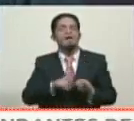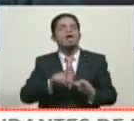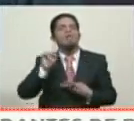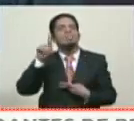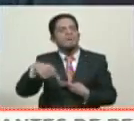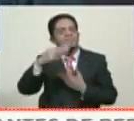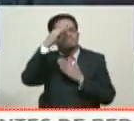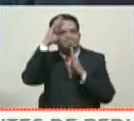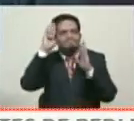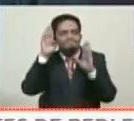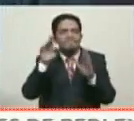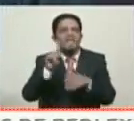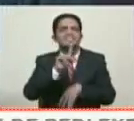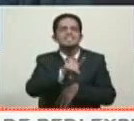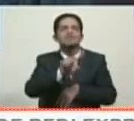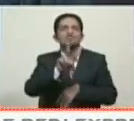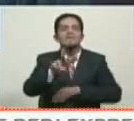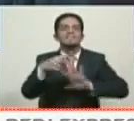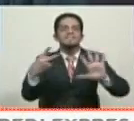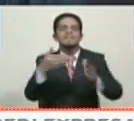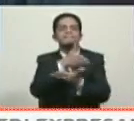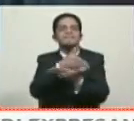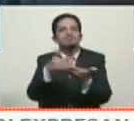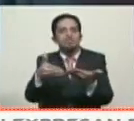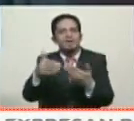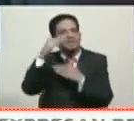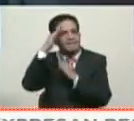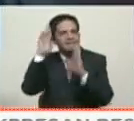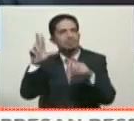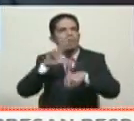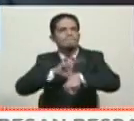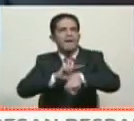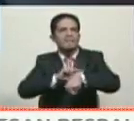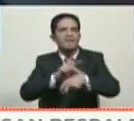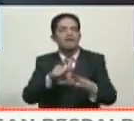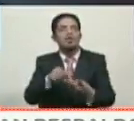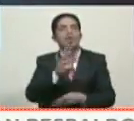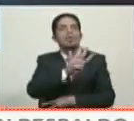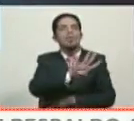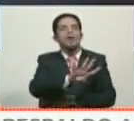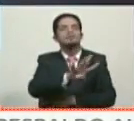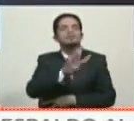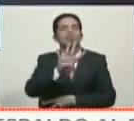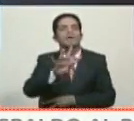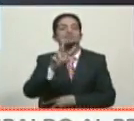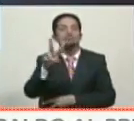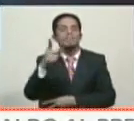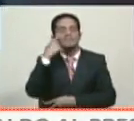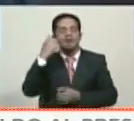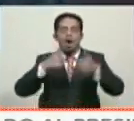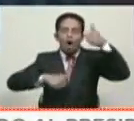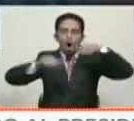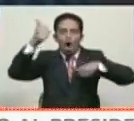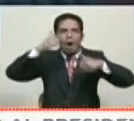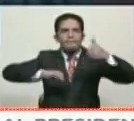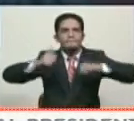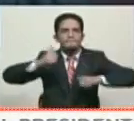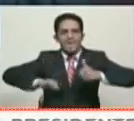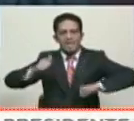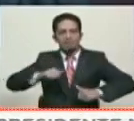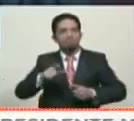127 millones de consultas médicas gratuitas y más de 442,000 intervenciones gratuitas. Y lo mejor de